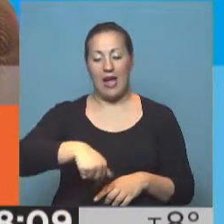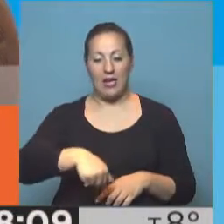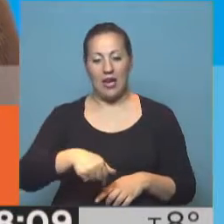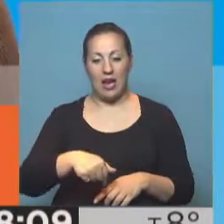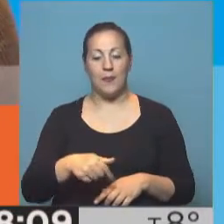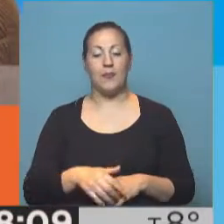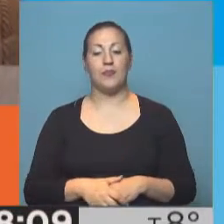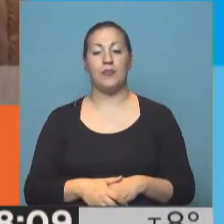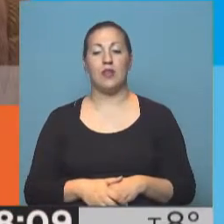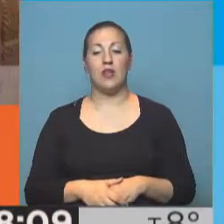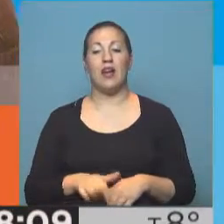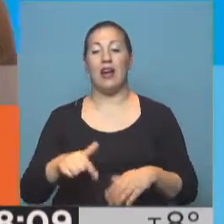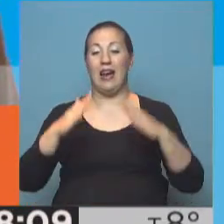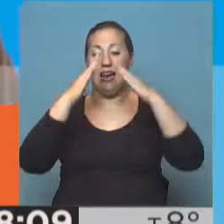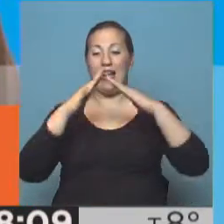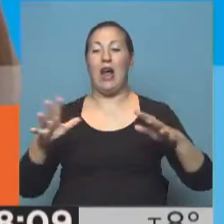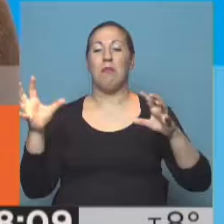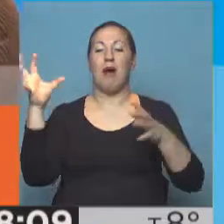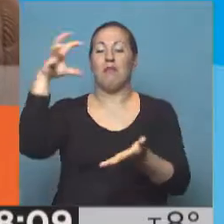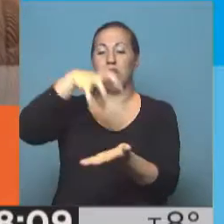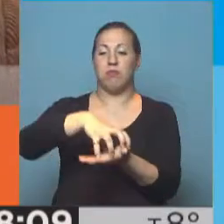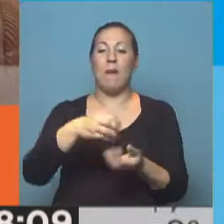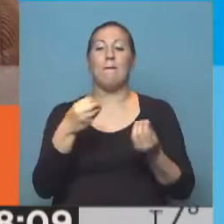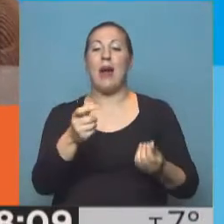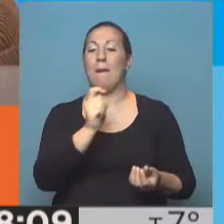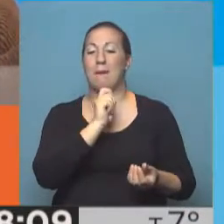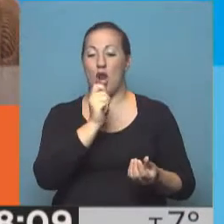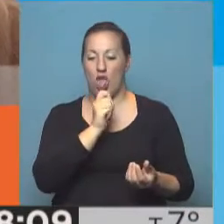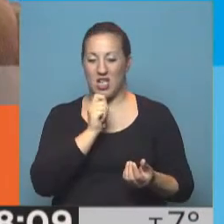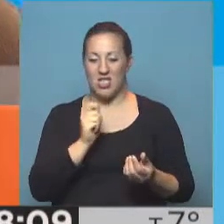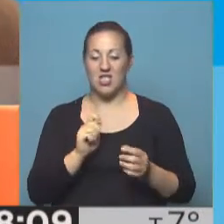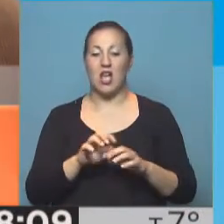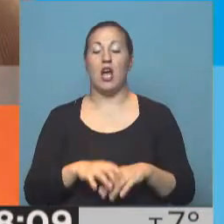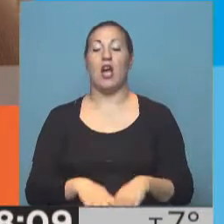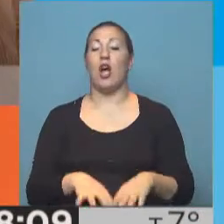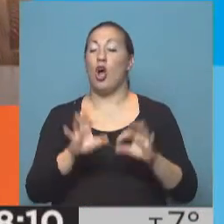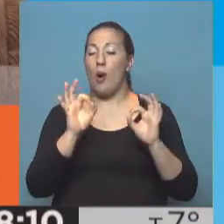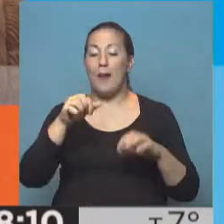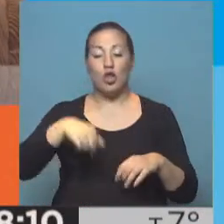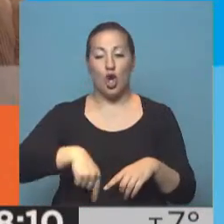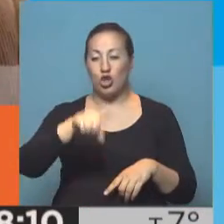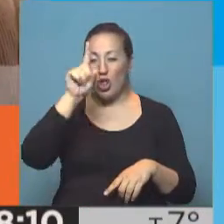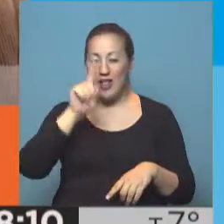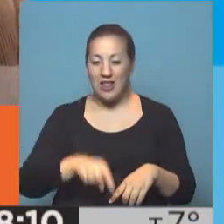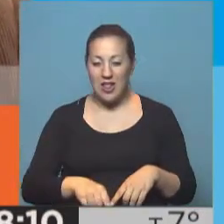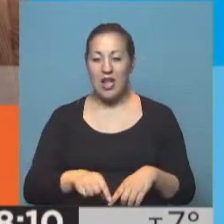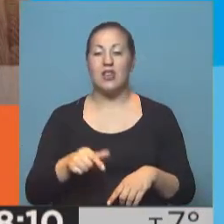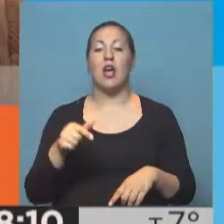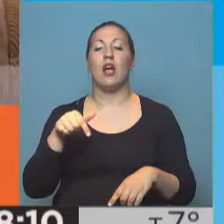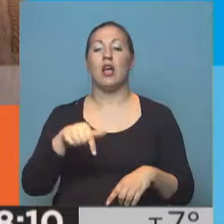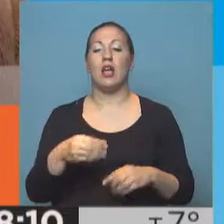estamos en la carpa que ha sido montada para prensa y donde a lo largo de toda la jornada se van a dar cita